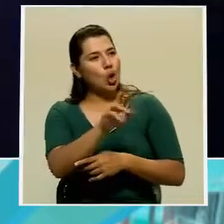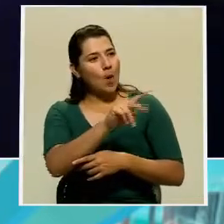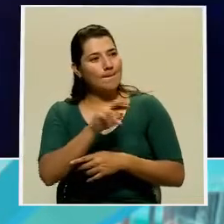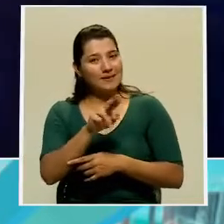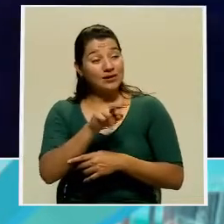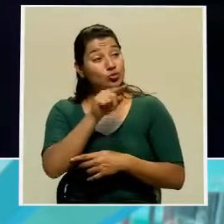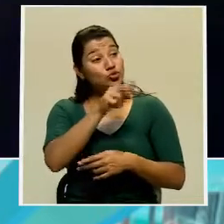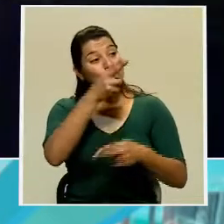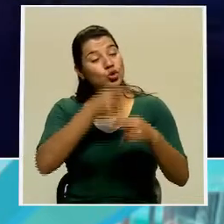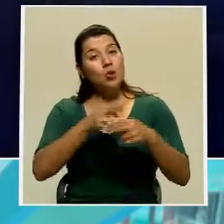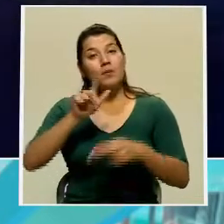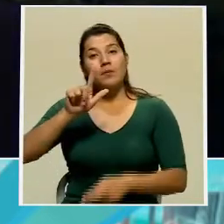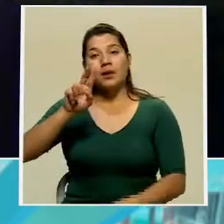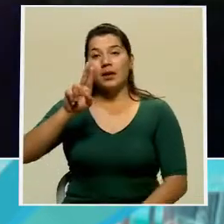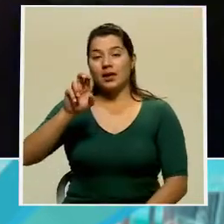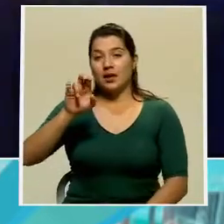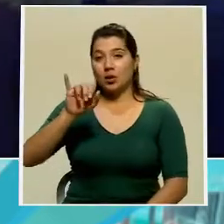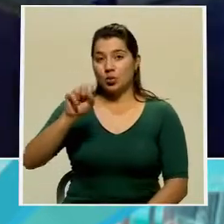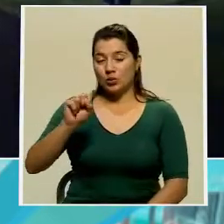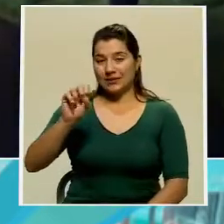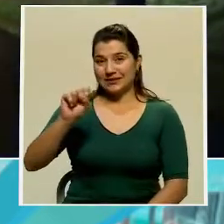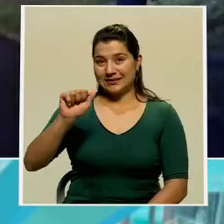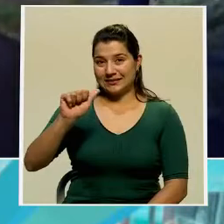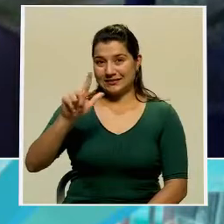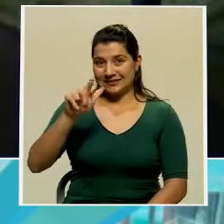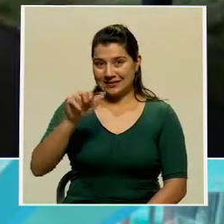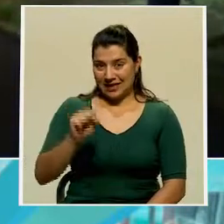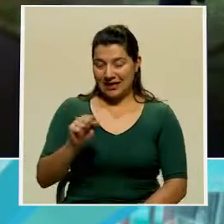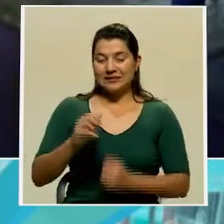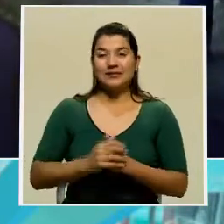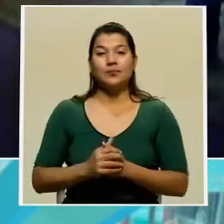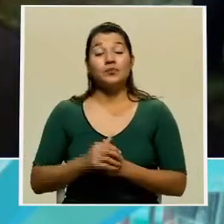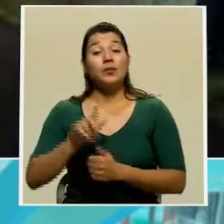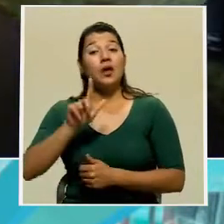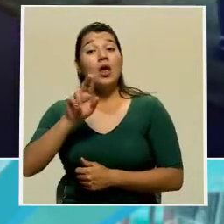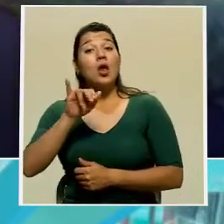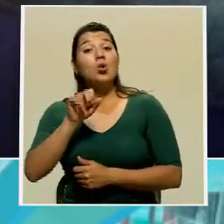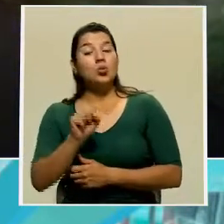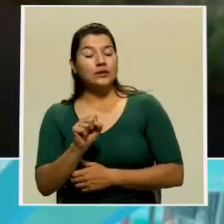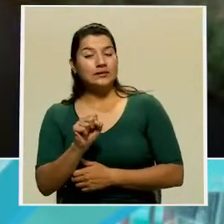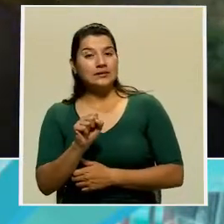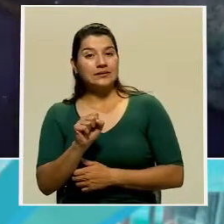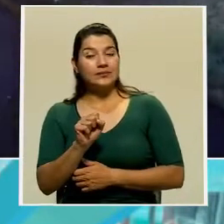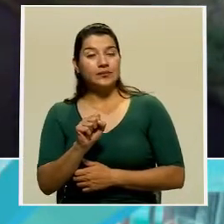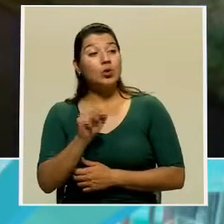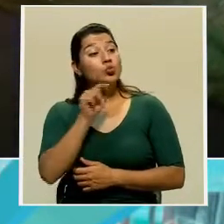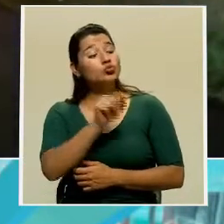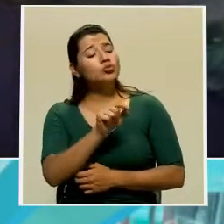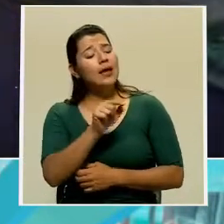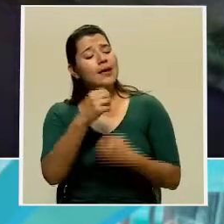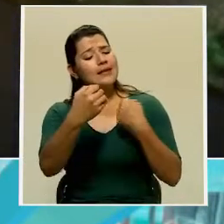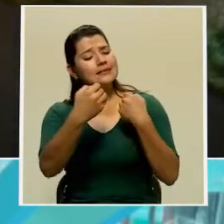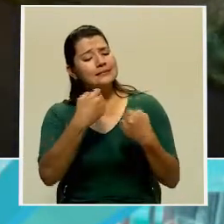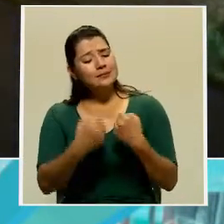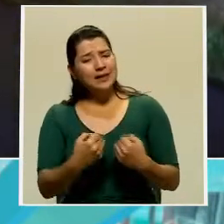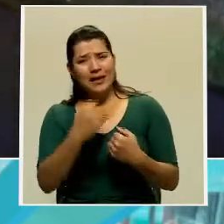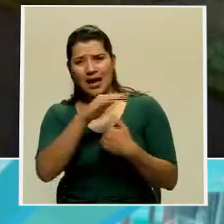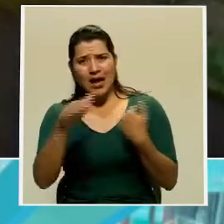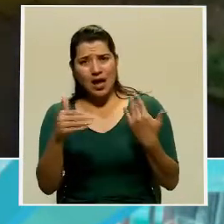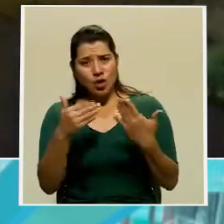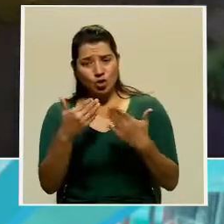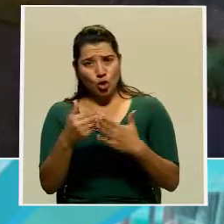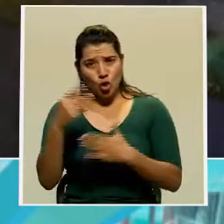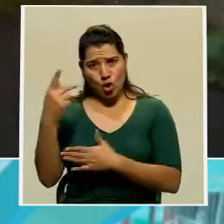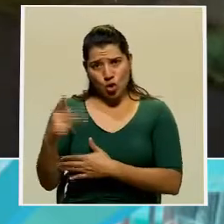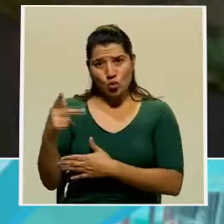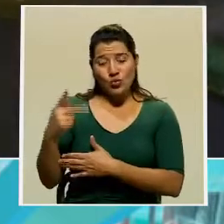el que nos ayuda con esta importante información. Don Luis, usted nos hablaba de todos estos hechos y factores que